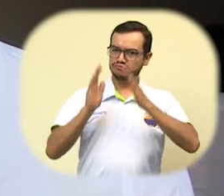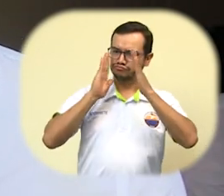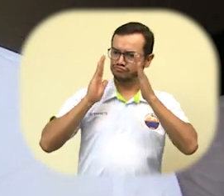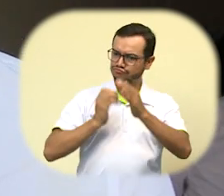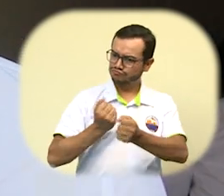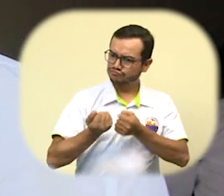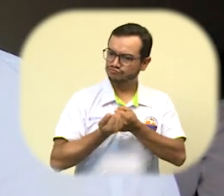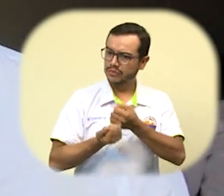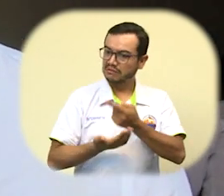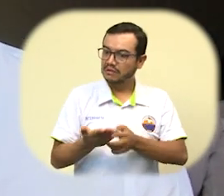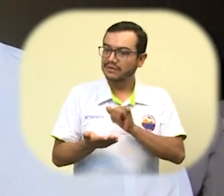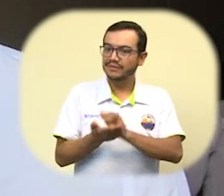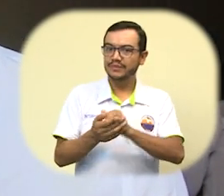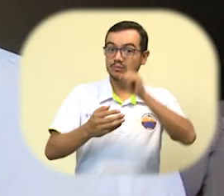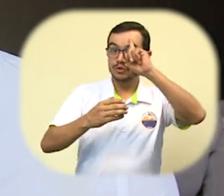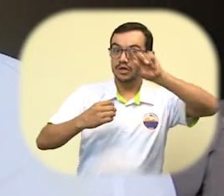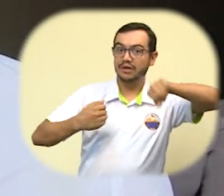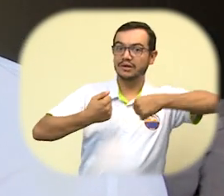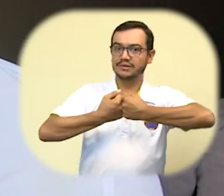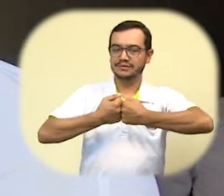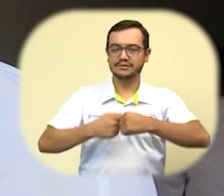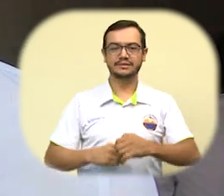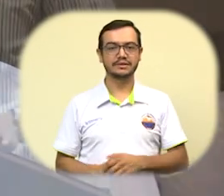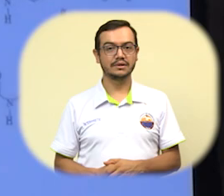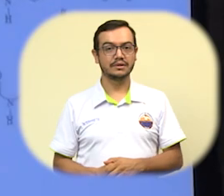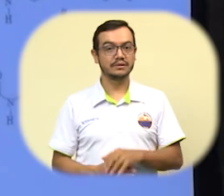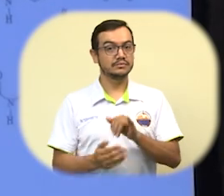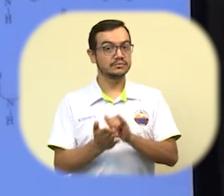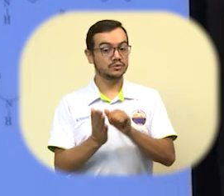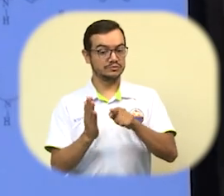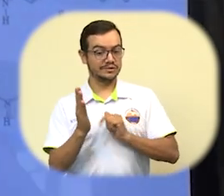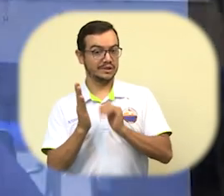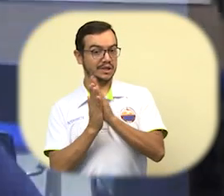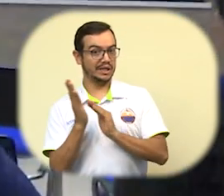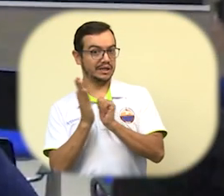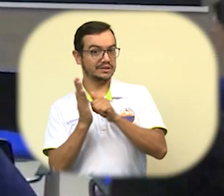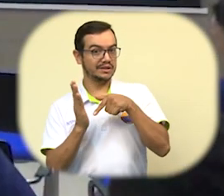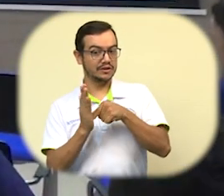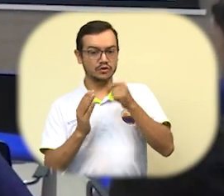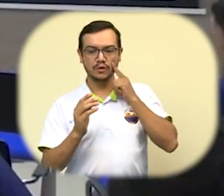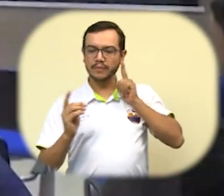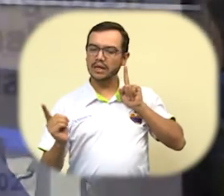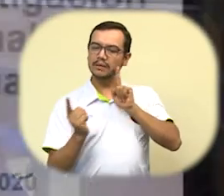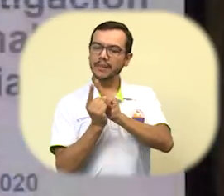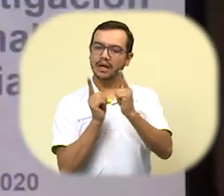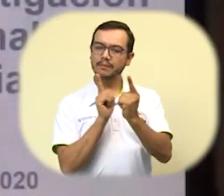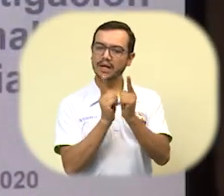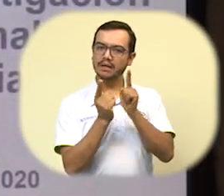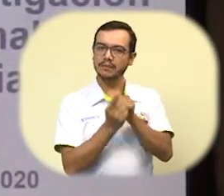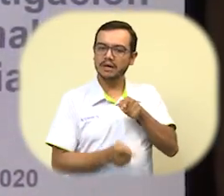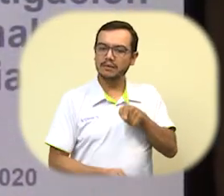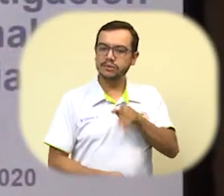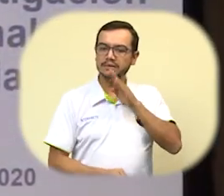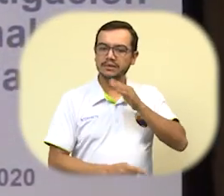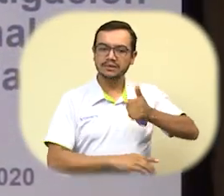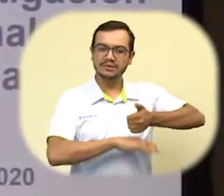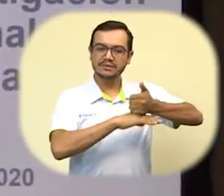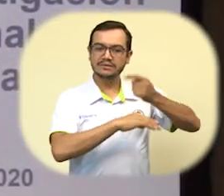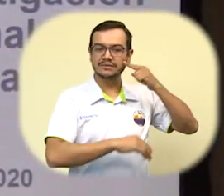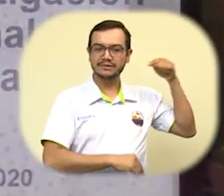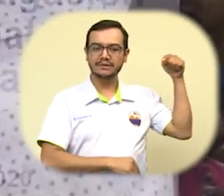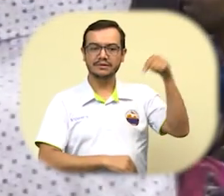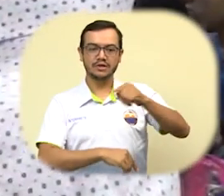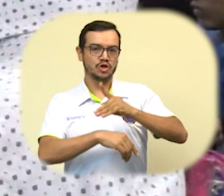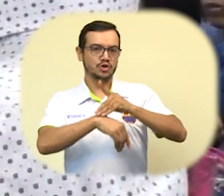interés específico en hacer posible esta alianza. Como parte de la agenda de este encuentro académico, se destacó la presencia